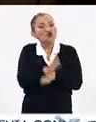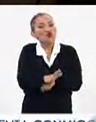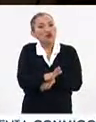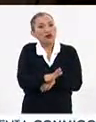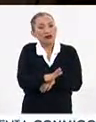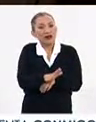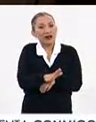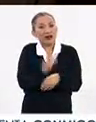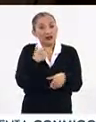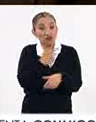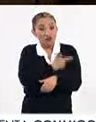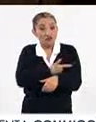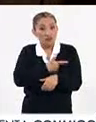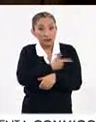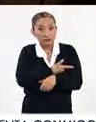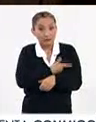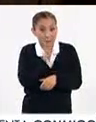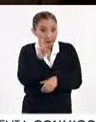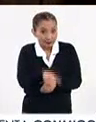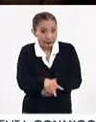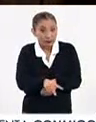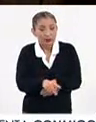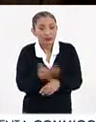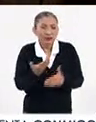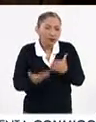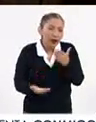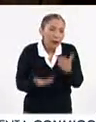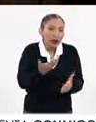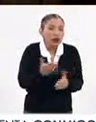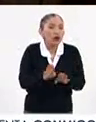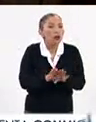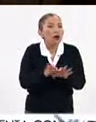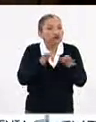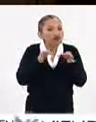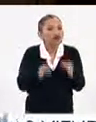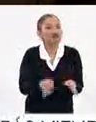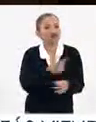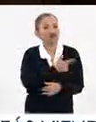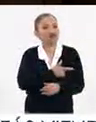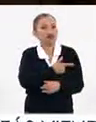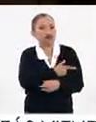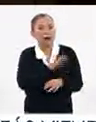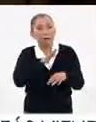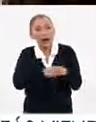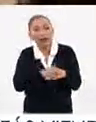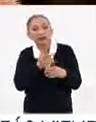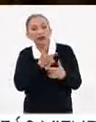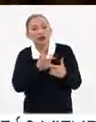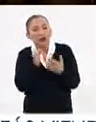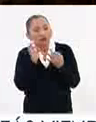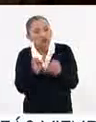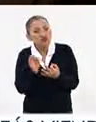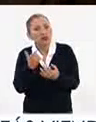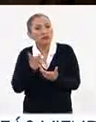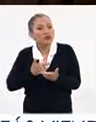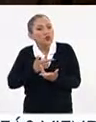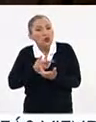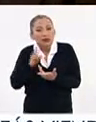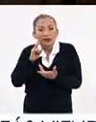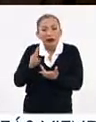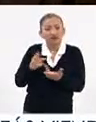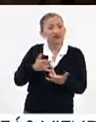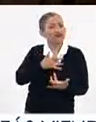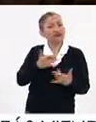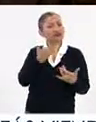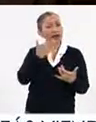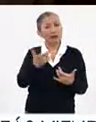memoria. Con gusto, además. Con gusto y a veces con auténtico placer, más allá del gusto, un auténtico placer,